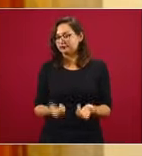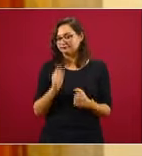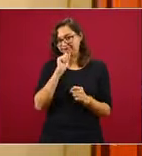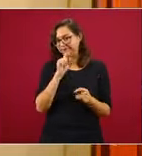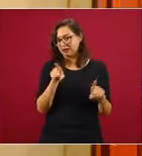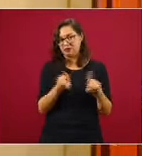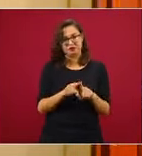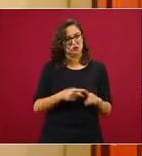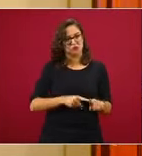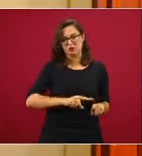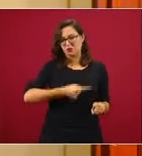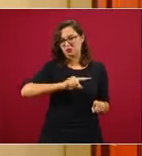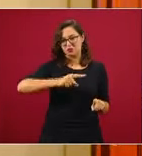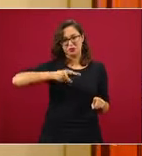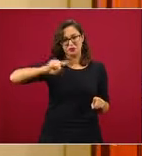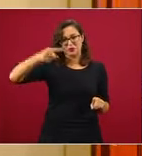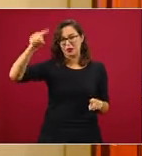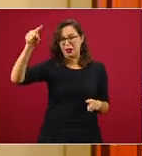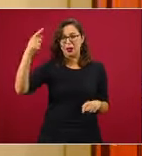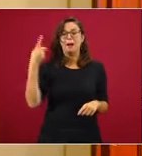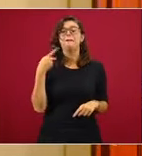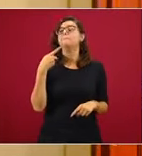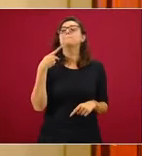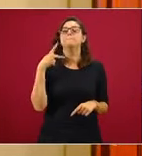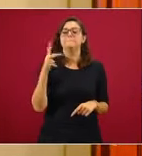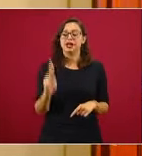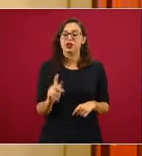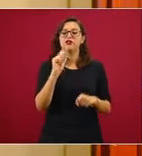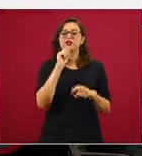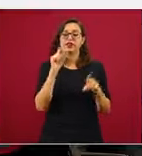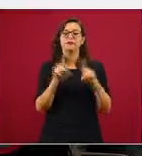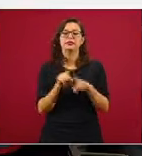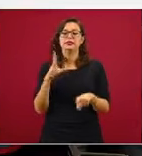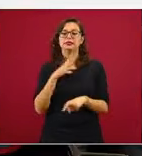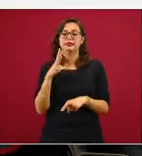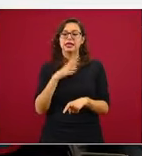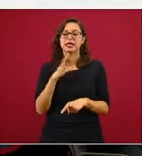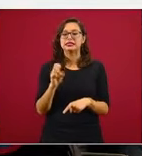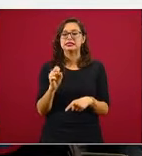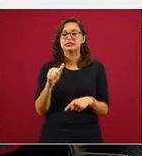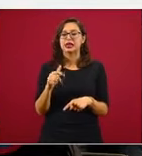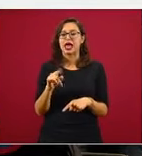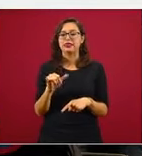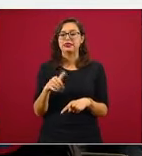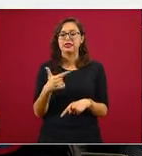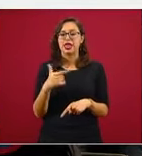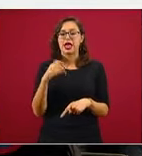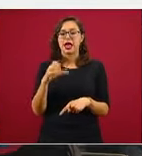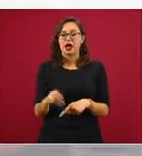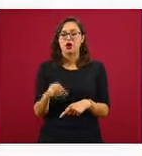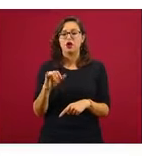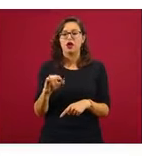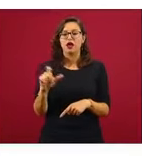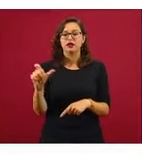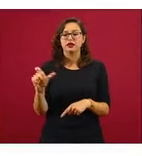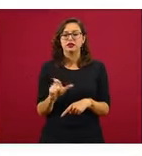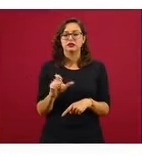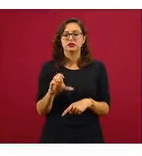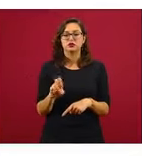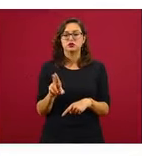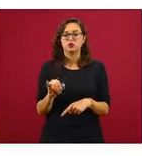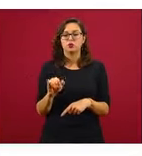estado. Sin embargo, no perdemos de vista a Santiago Ixcuintla y también en su momento a Xalisco,